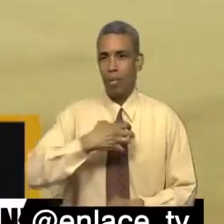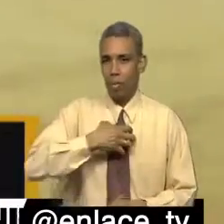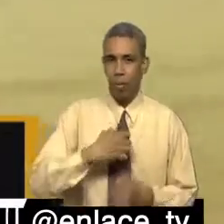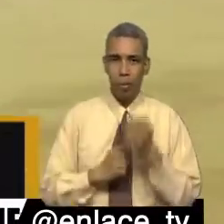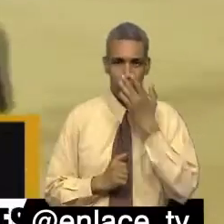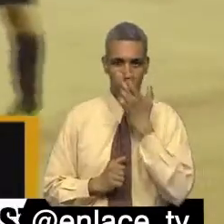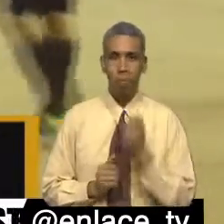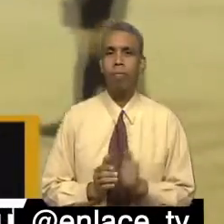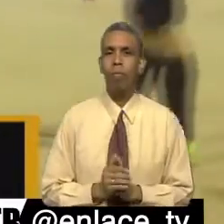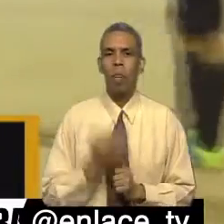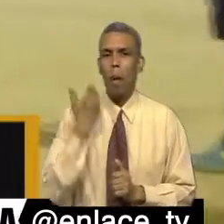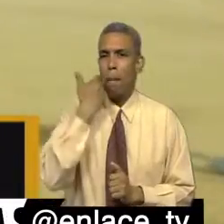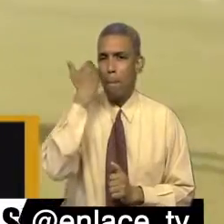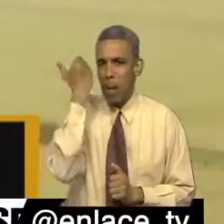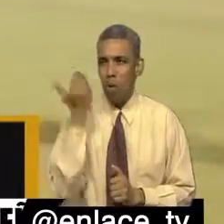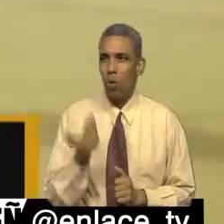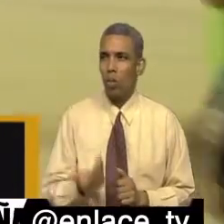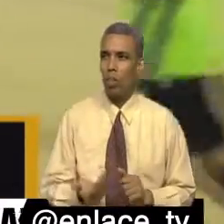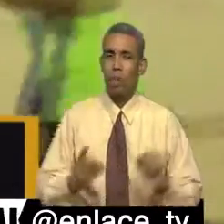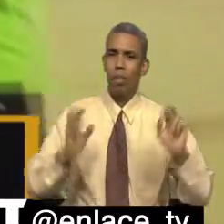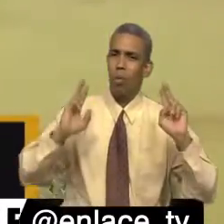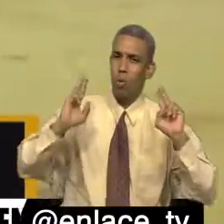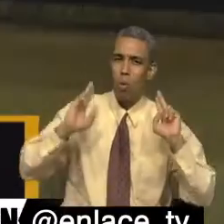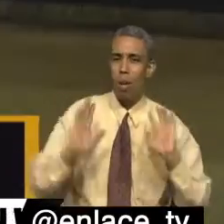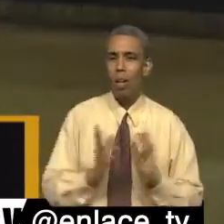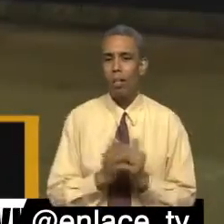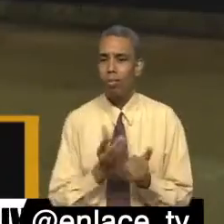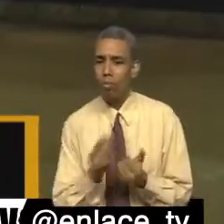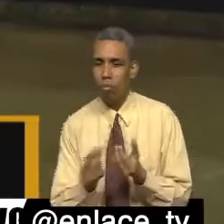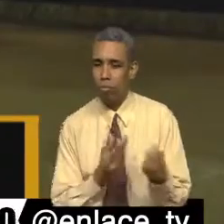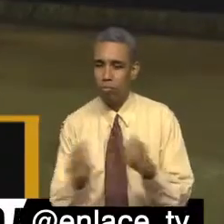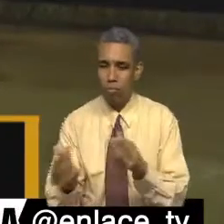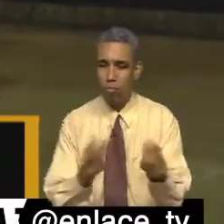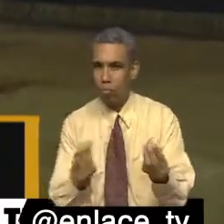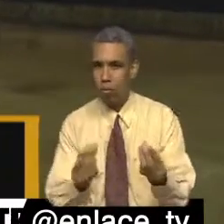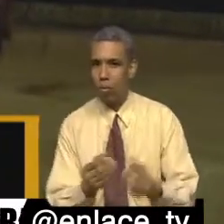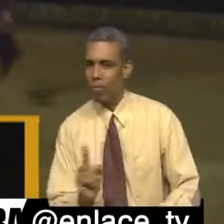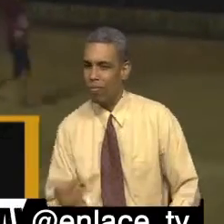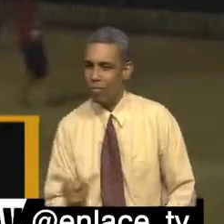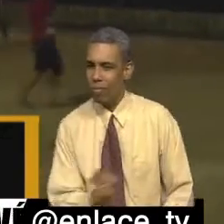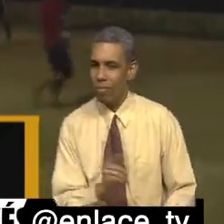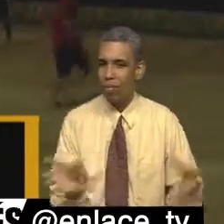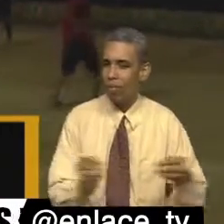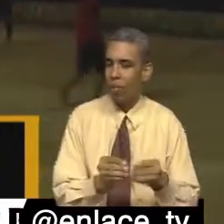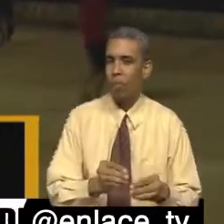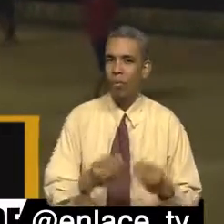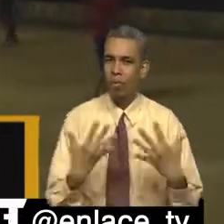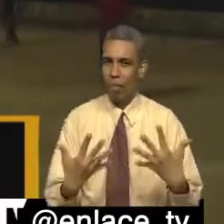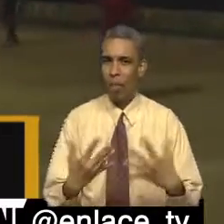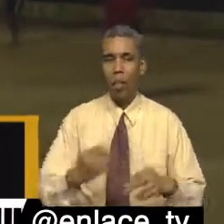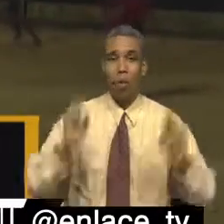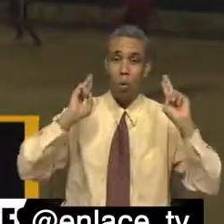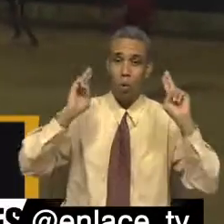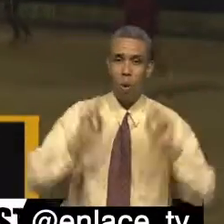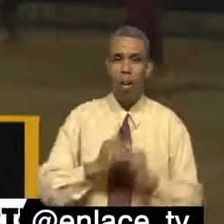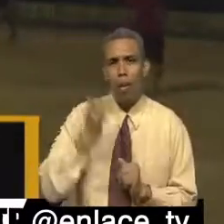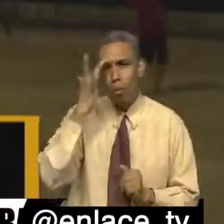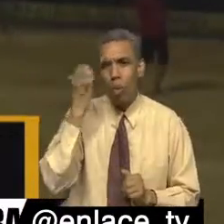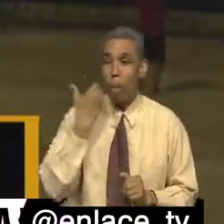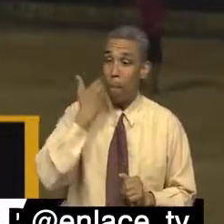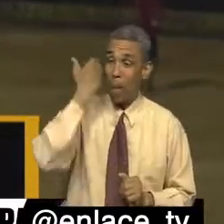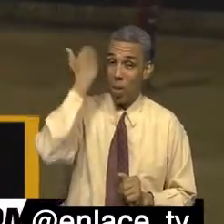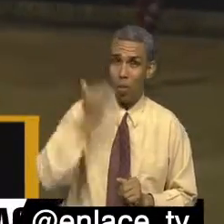en este torneo de veteranos, espero, ojalá salgan 8 o 10 equipos. Es un torneo, excelente torneo, porque son mayores de edad y